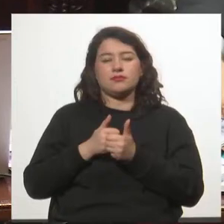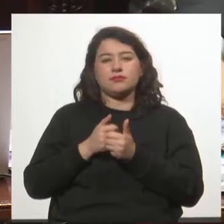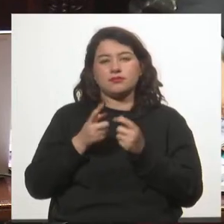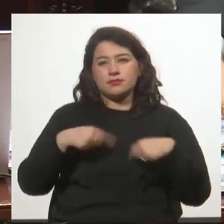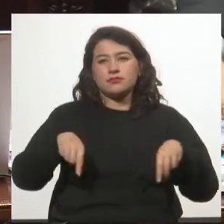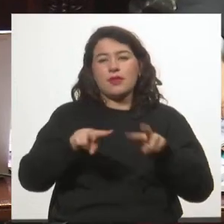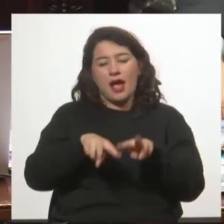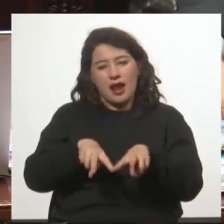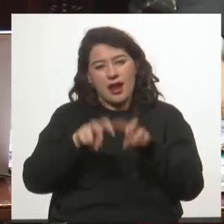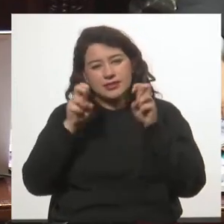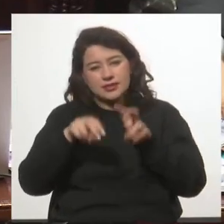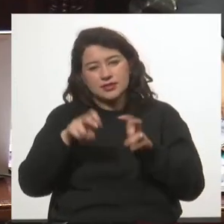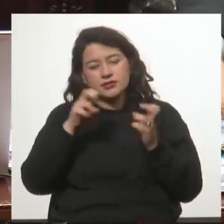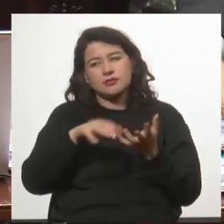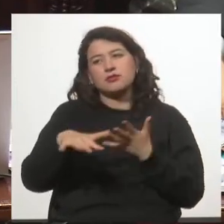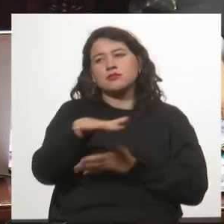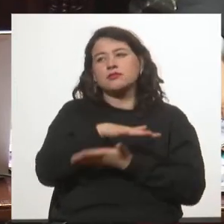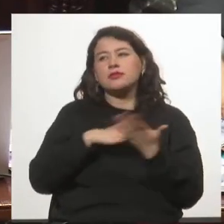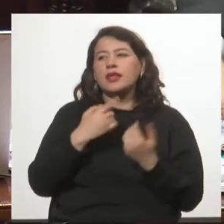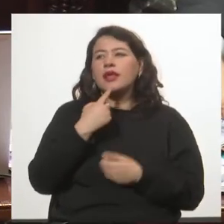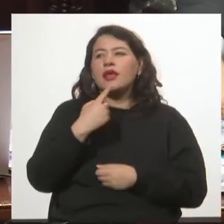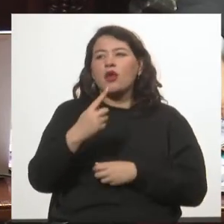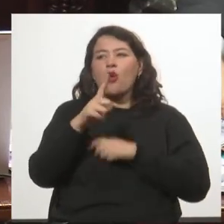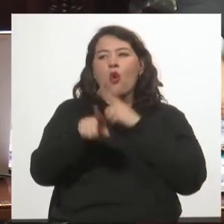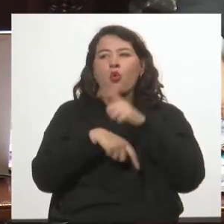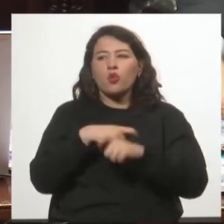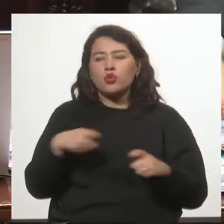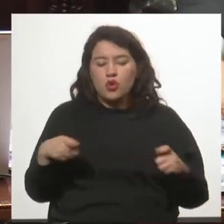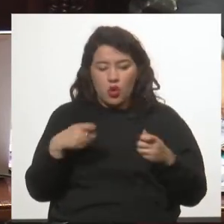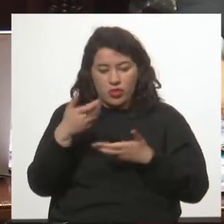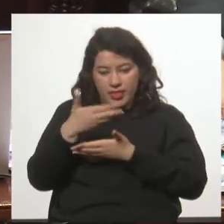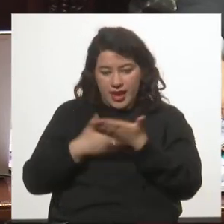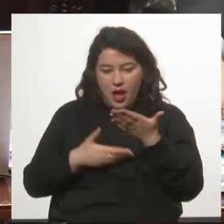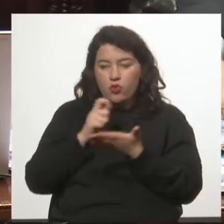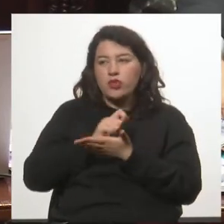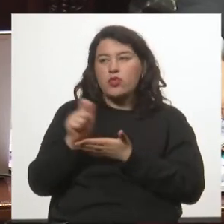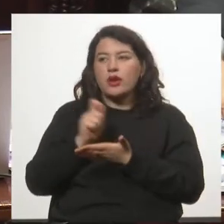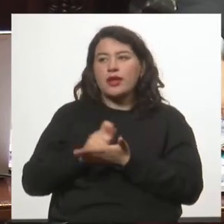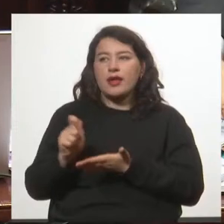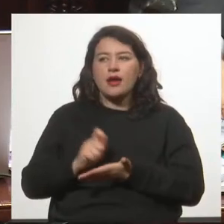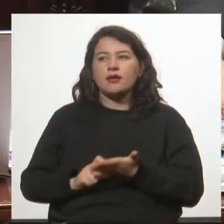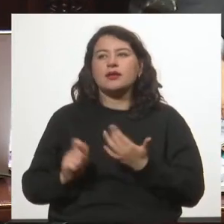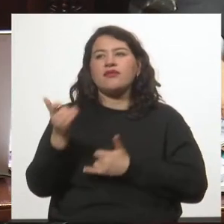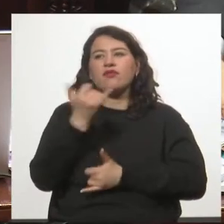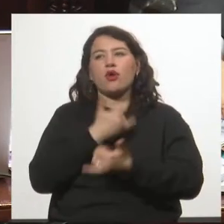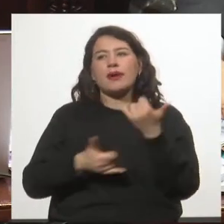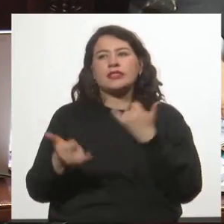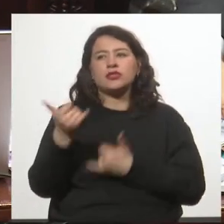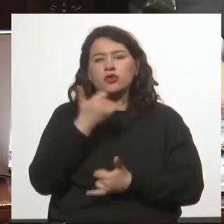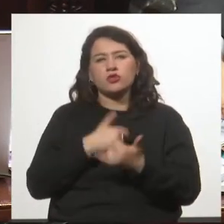analizaron la situación y establecieron que las conclusiones de la auditoría informaban